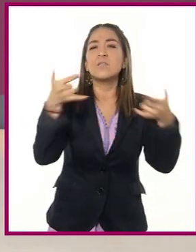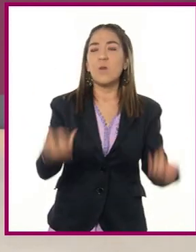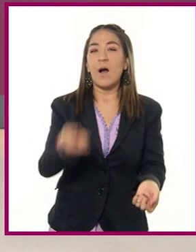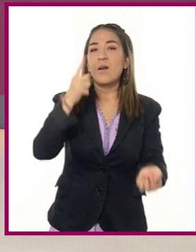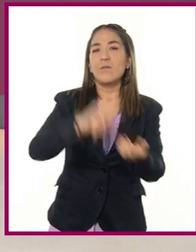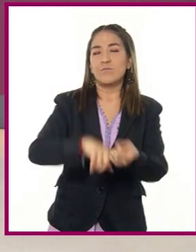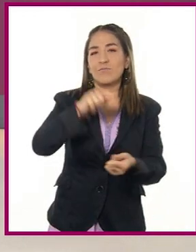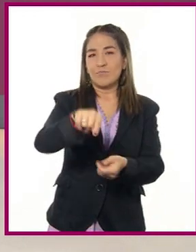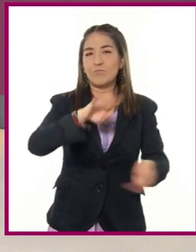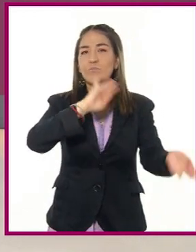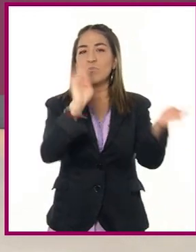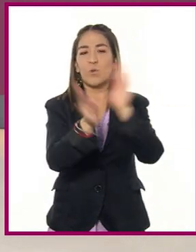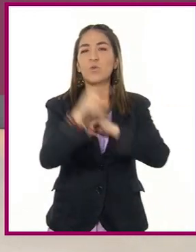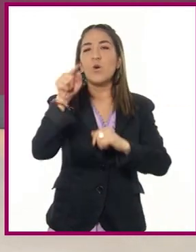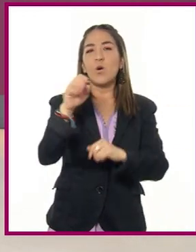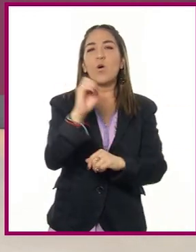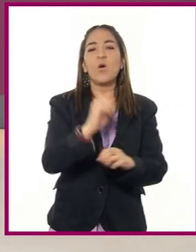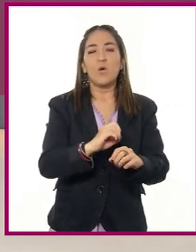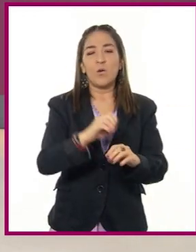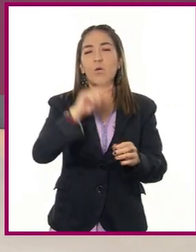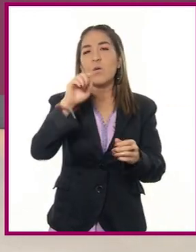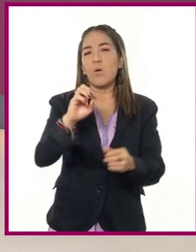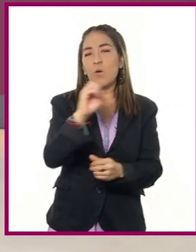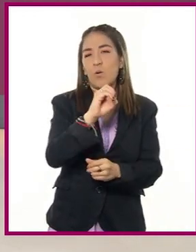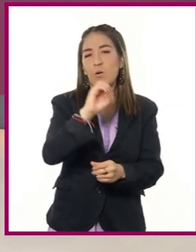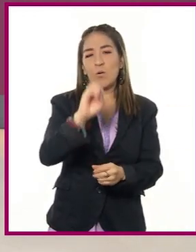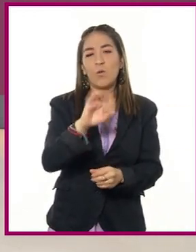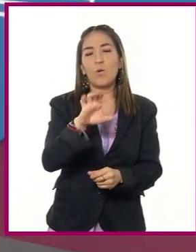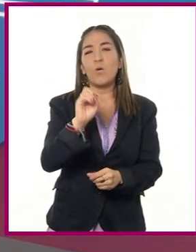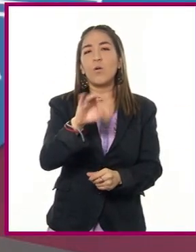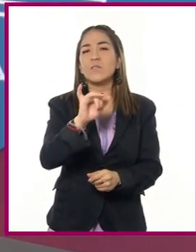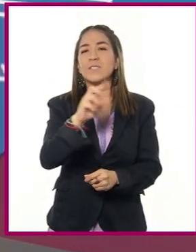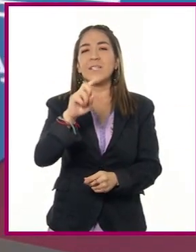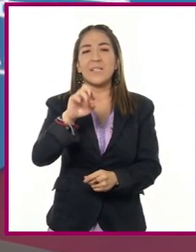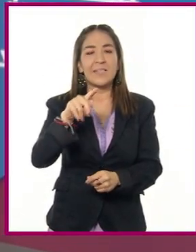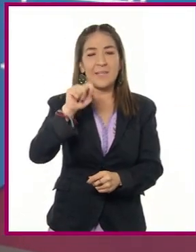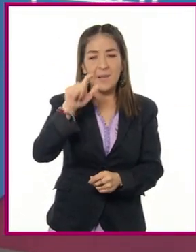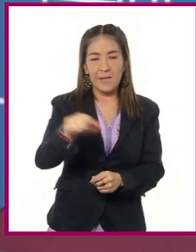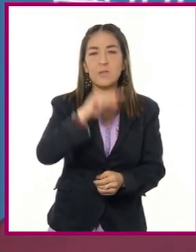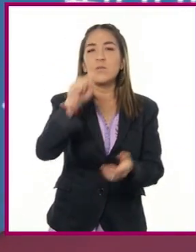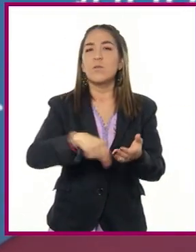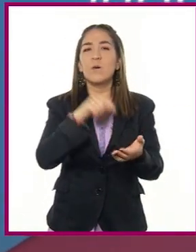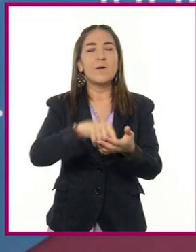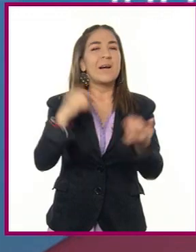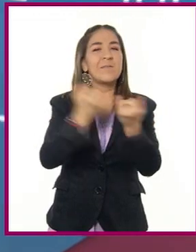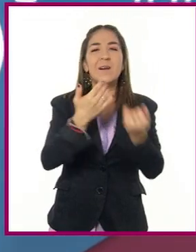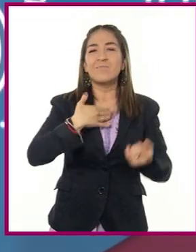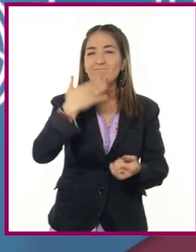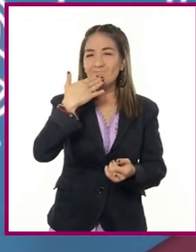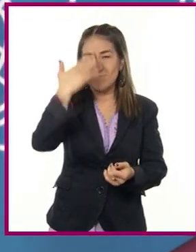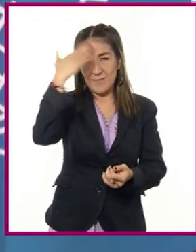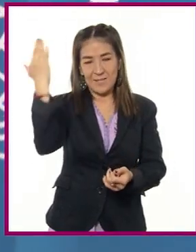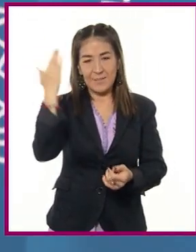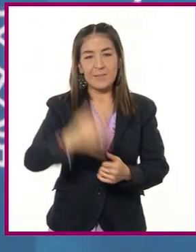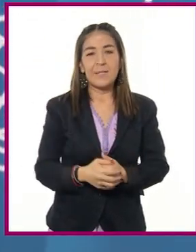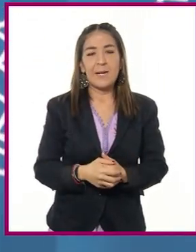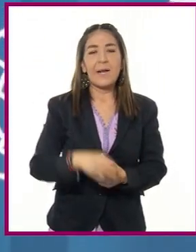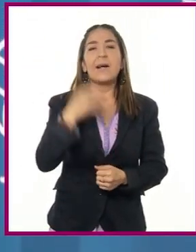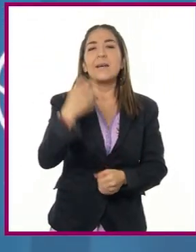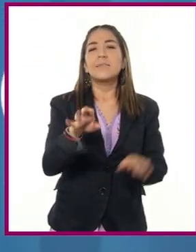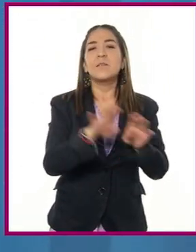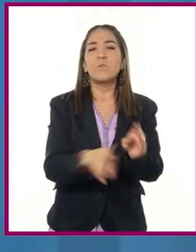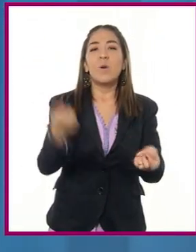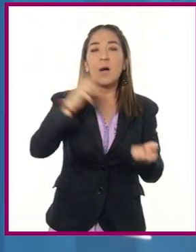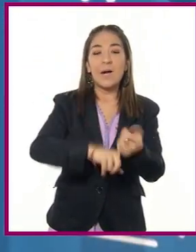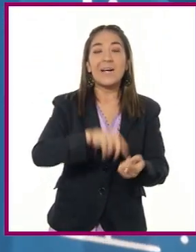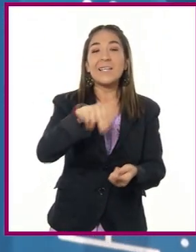cuya estructura en los últimos 2 siglos sería como sigue. En primer lugar, hay un momento liberal,